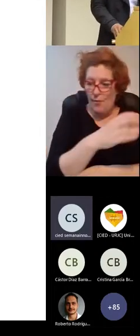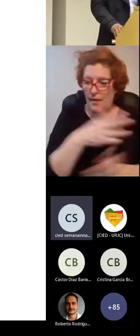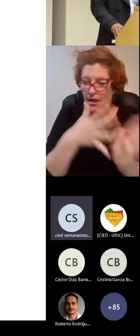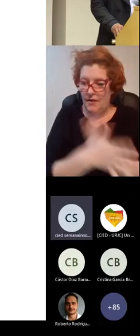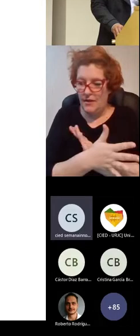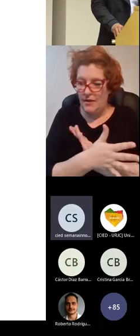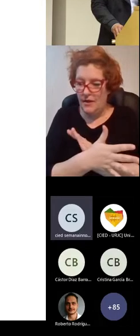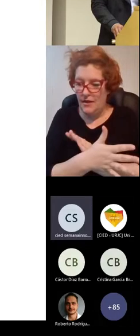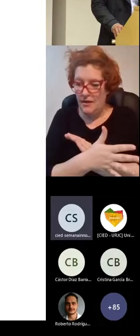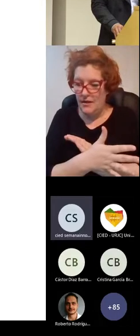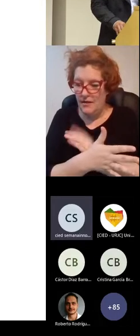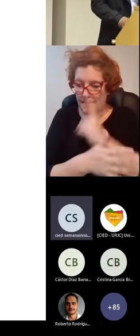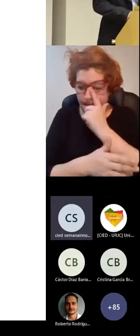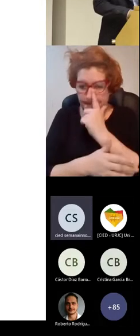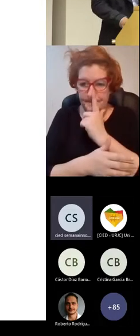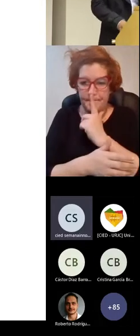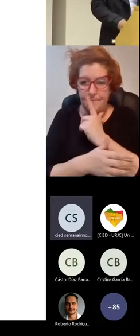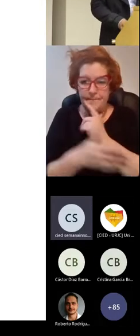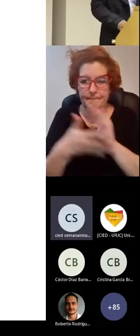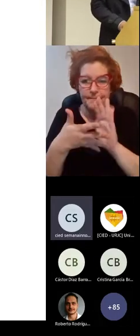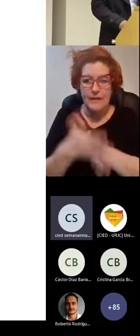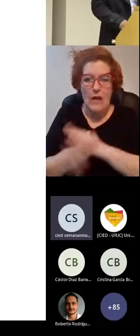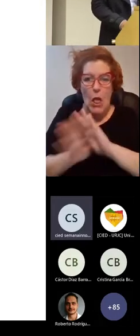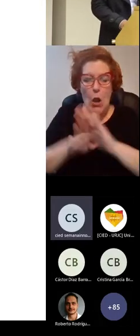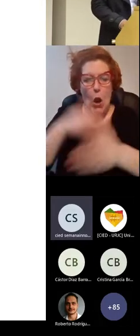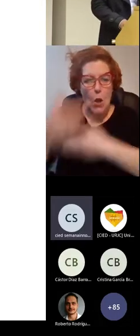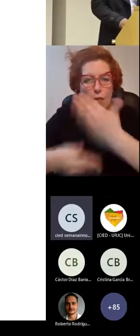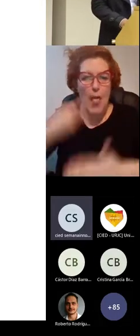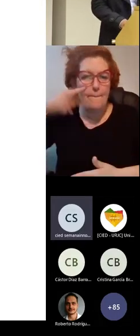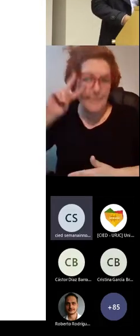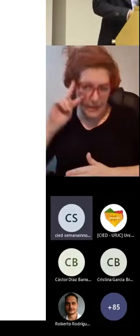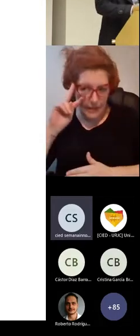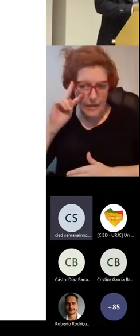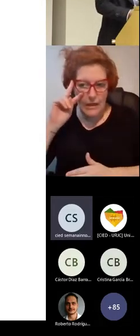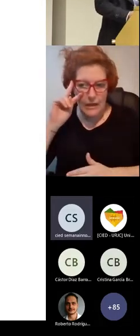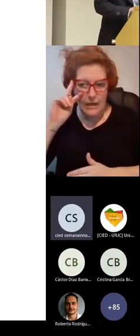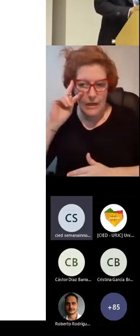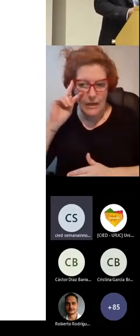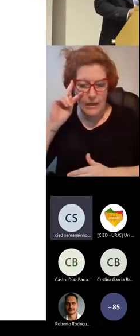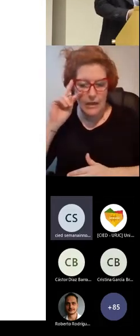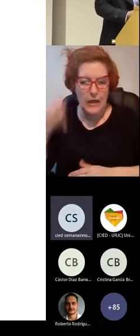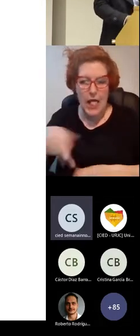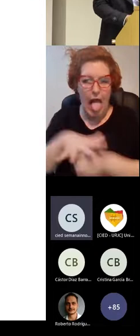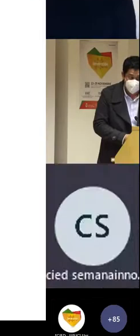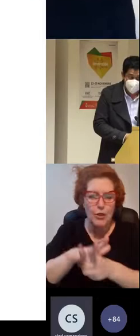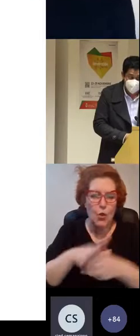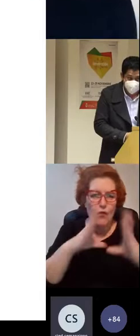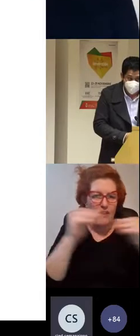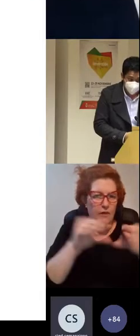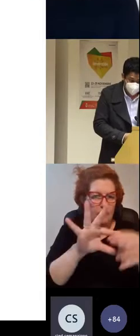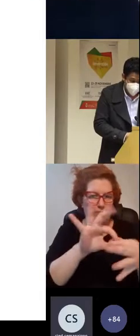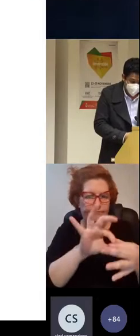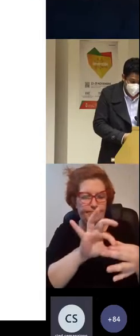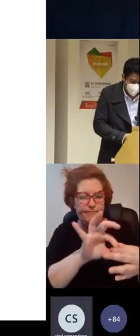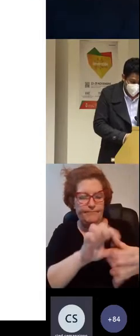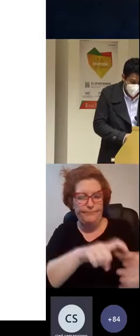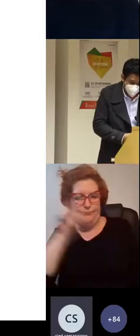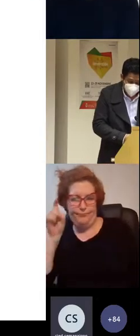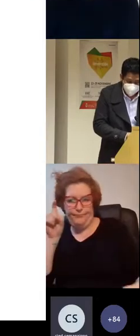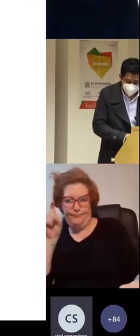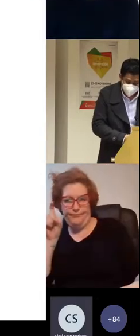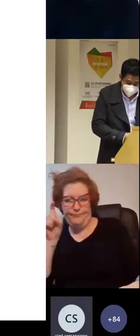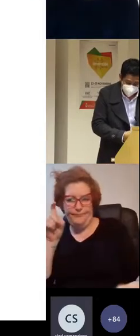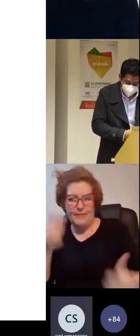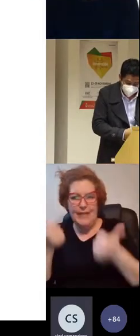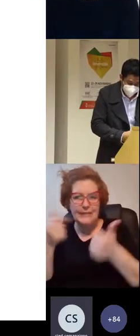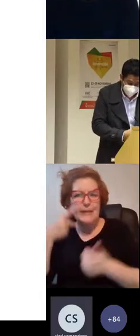hace tantos años, pues lleváramos a cabo esta experiencia, sacándola del ámbito universitario y además como una